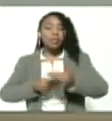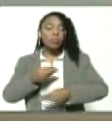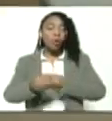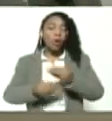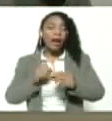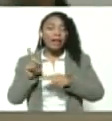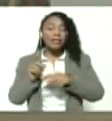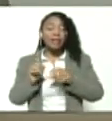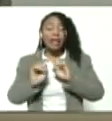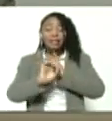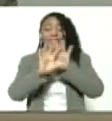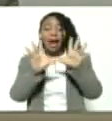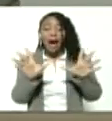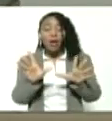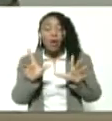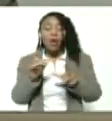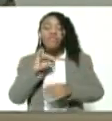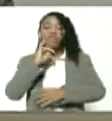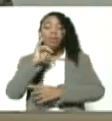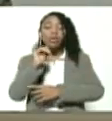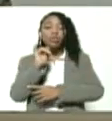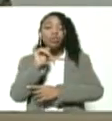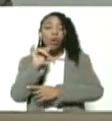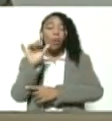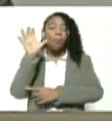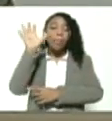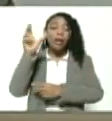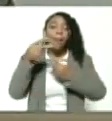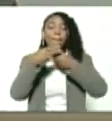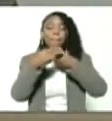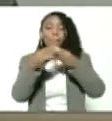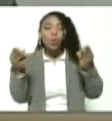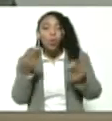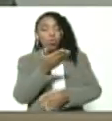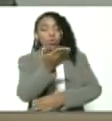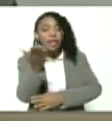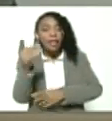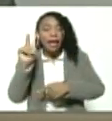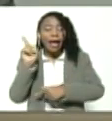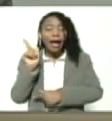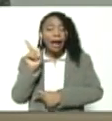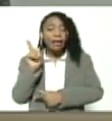hacemos esta declaración para informarle al país de esta importante actividad.